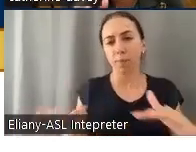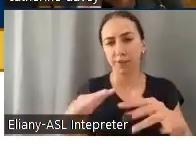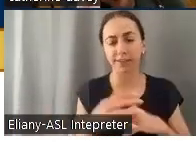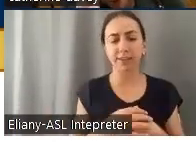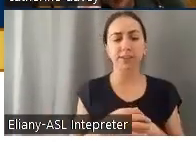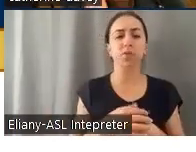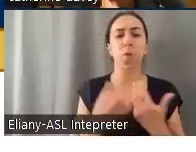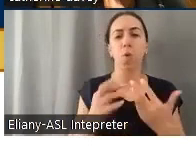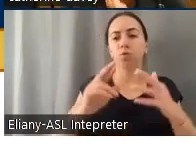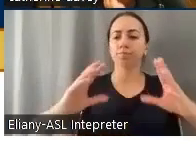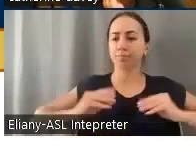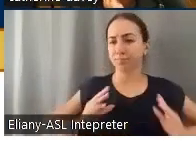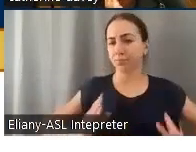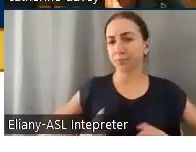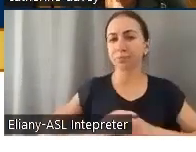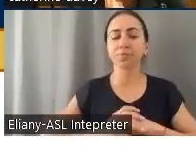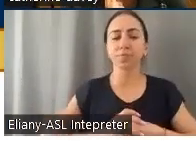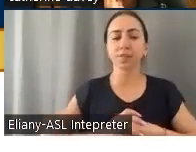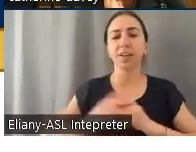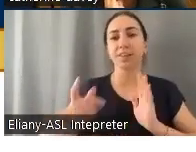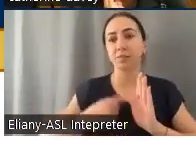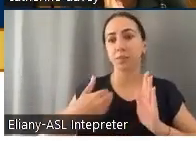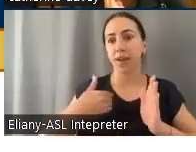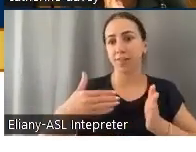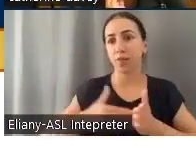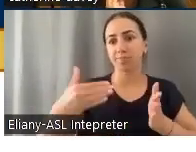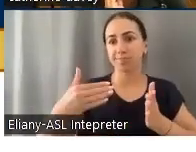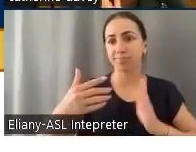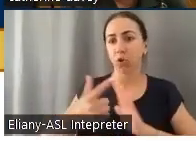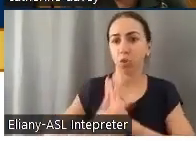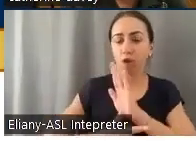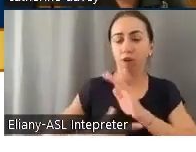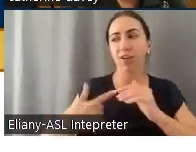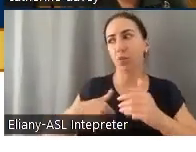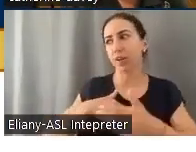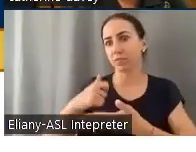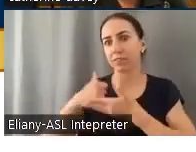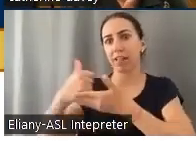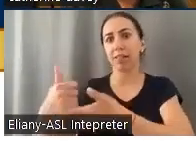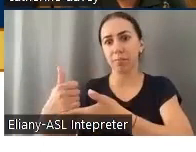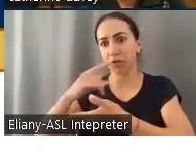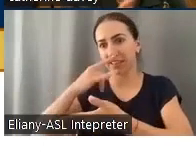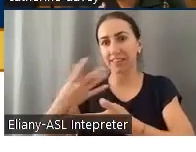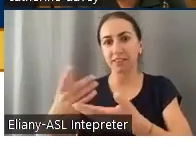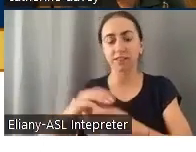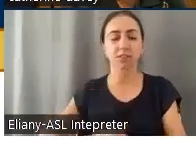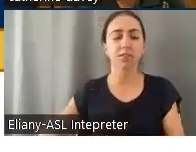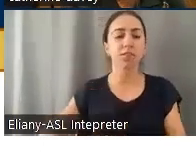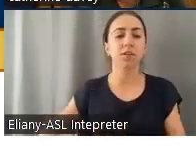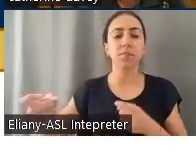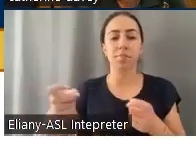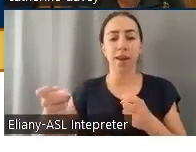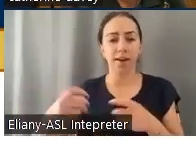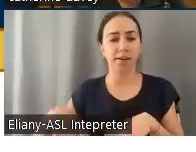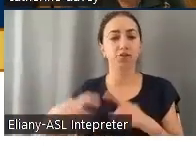el derecho a contratar. A veces tenemos distintos casos, distintas demandas, los